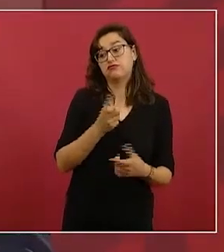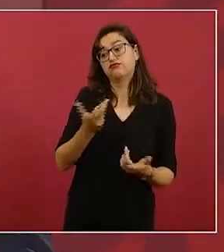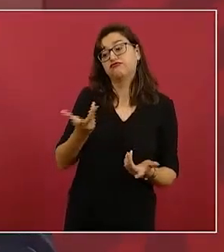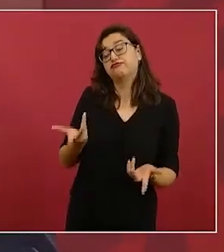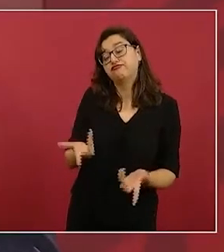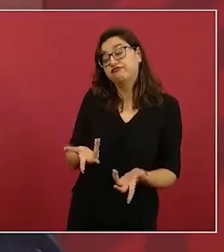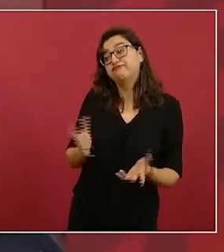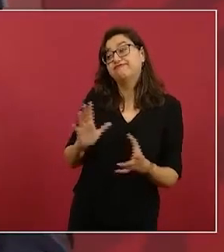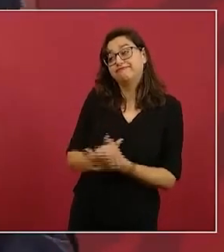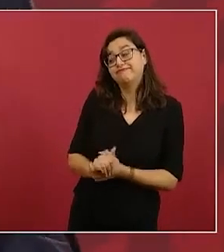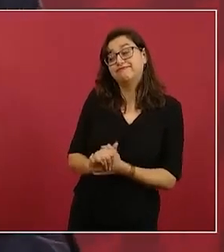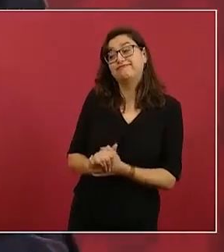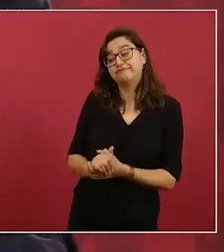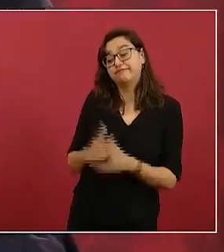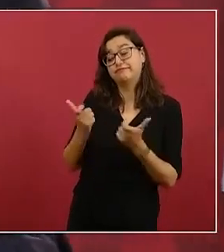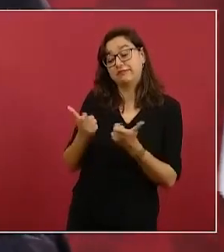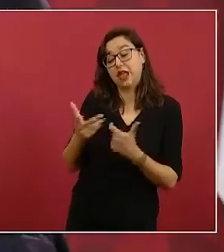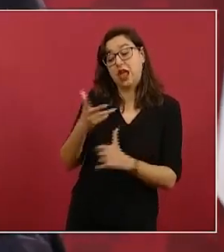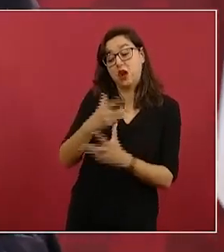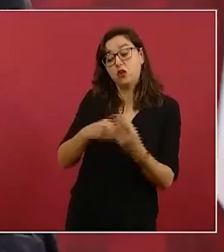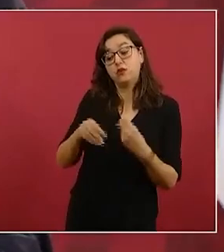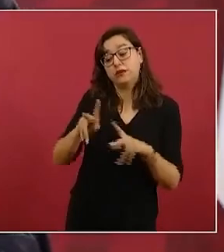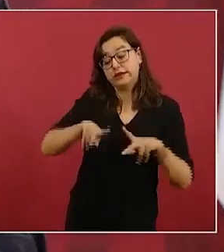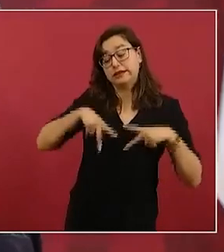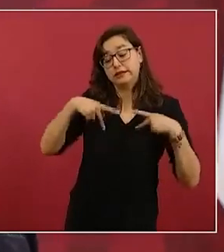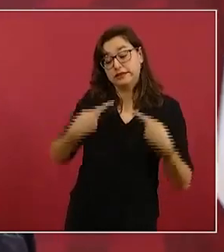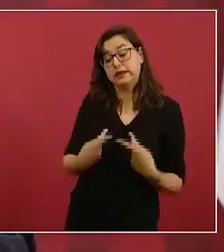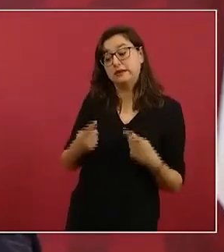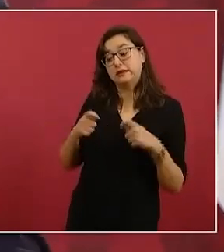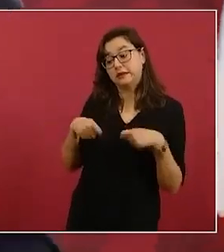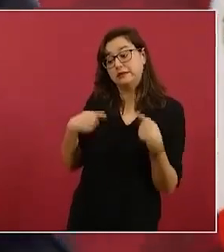de que sí, pero que él